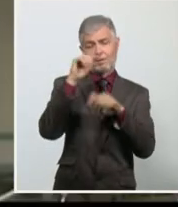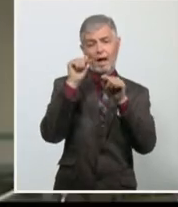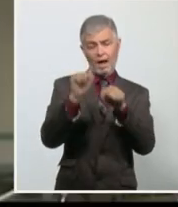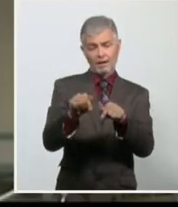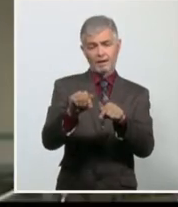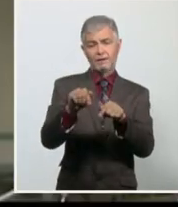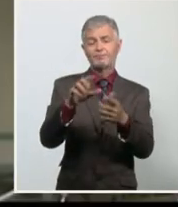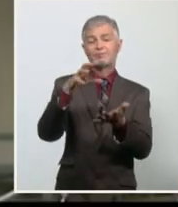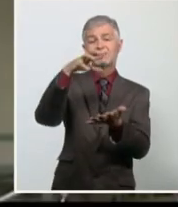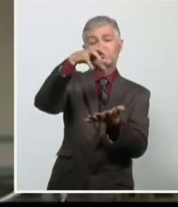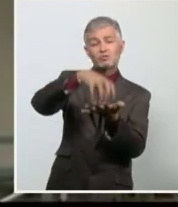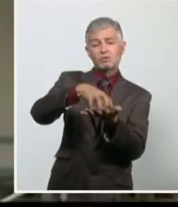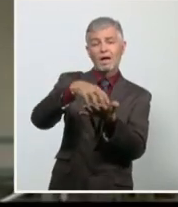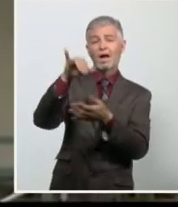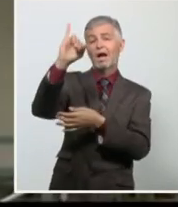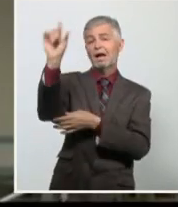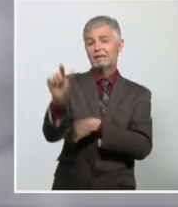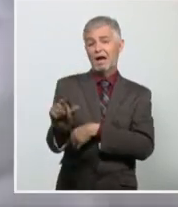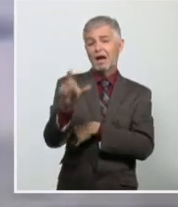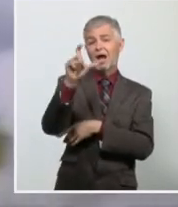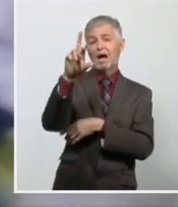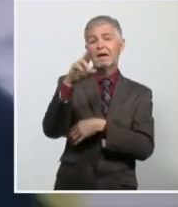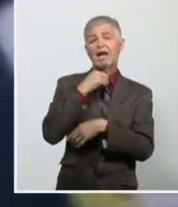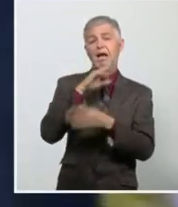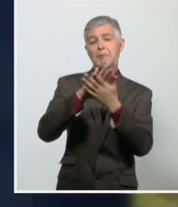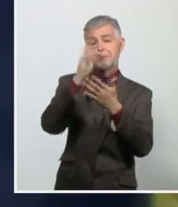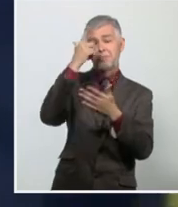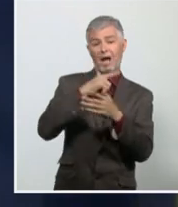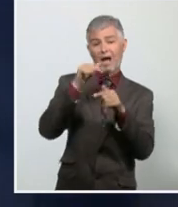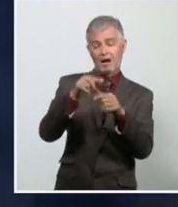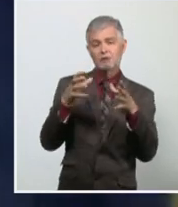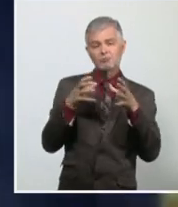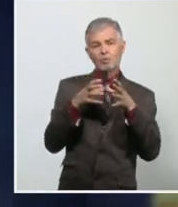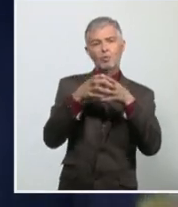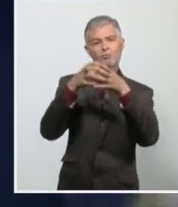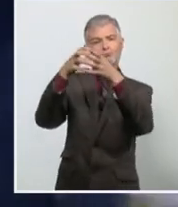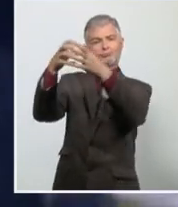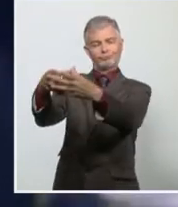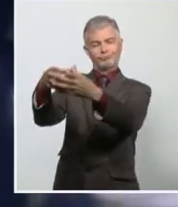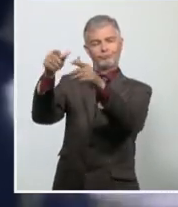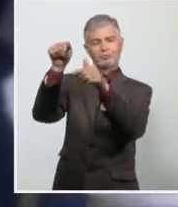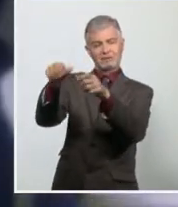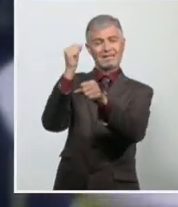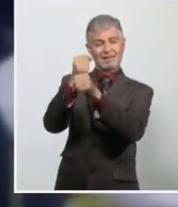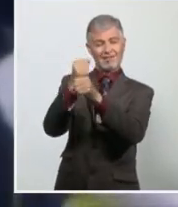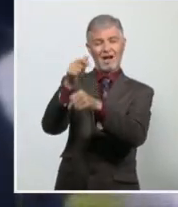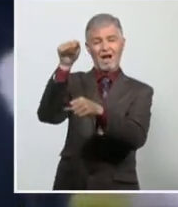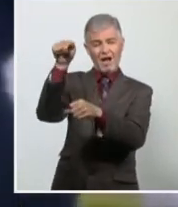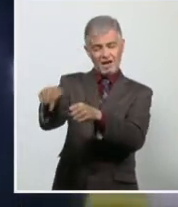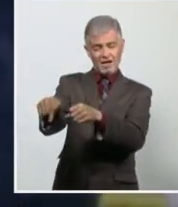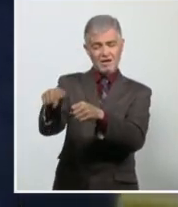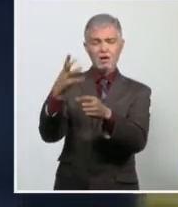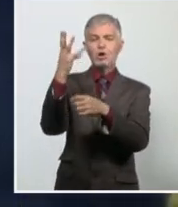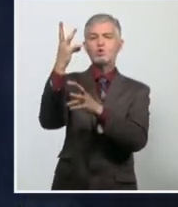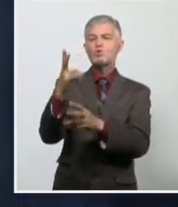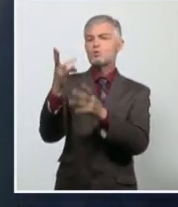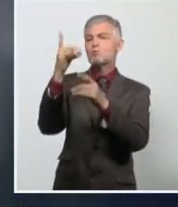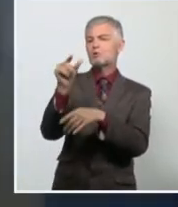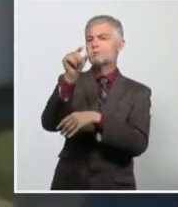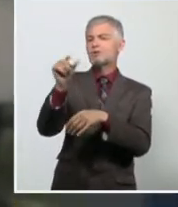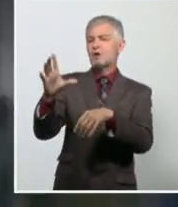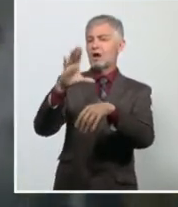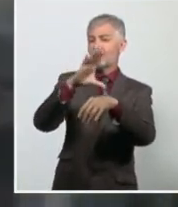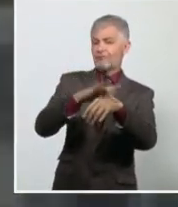de crema a donde llegó el primer grupo de sanitarios cubanos que elaboran en la región de lombardía el número de pacientes atendidos